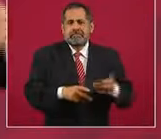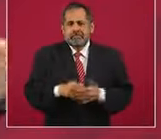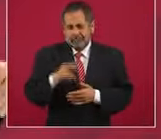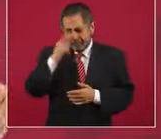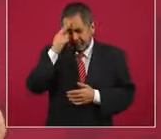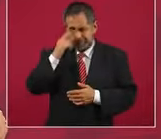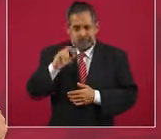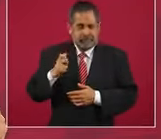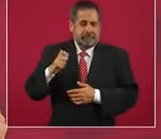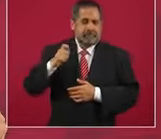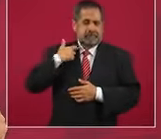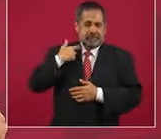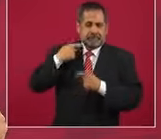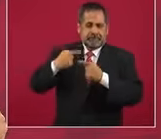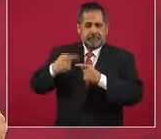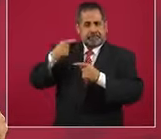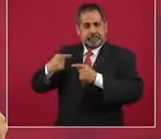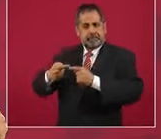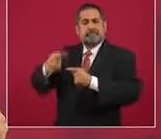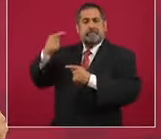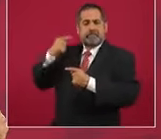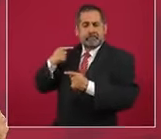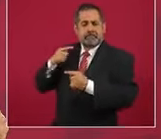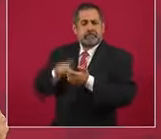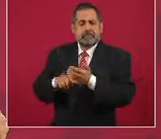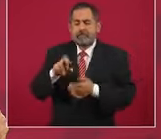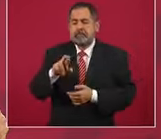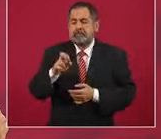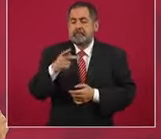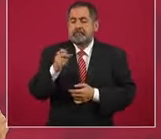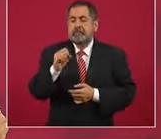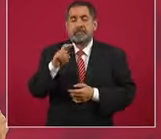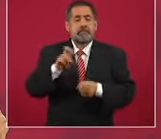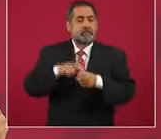sexenio anterior, Repsol de España,